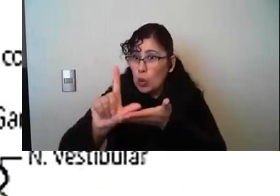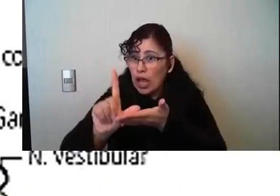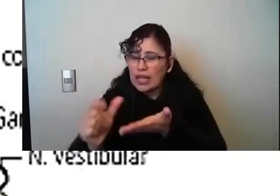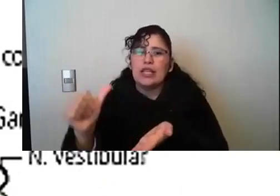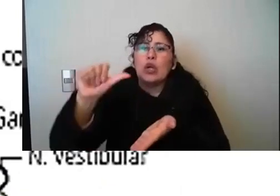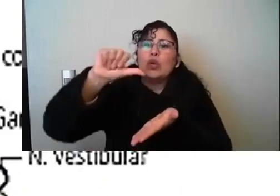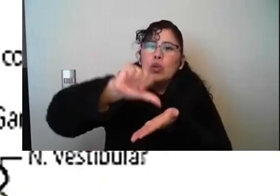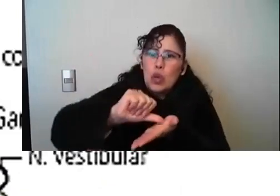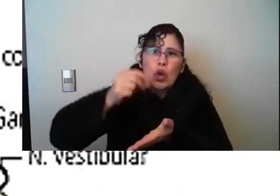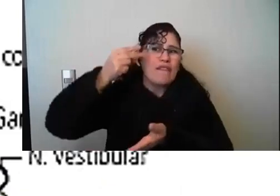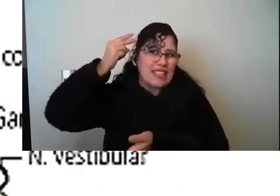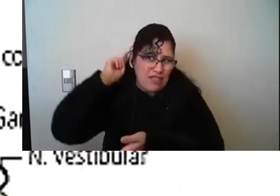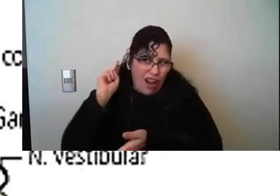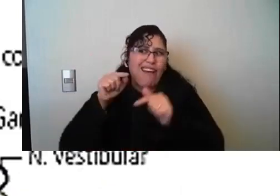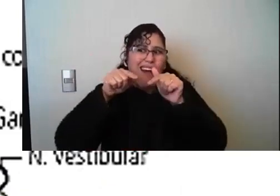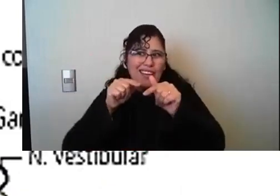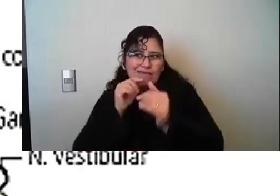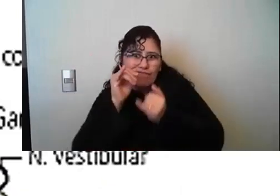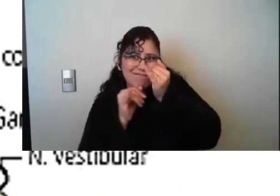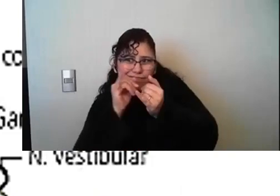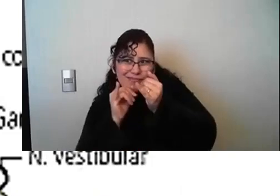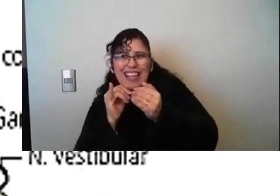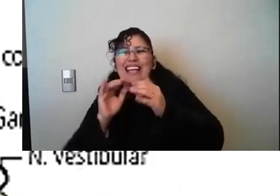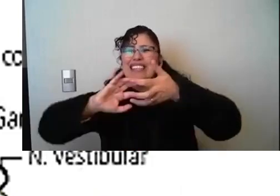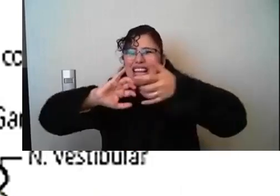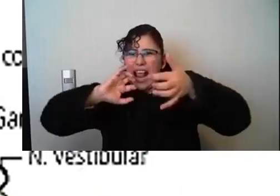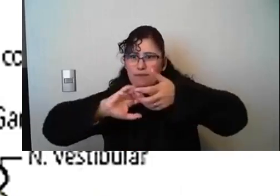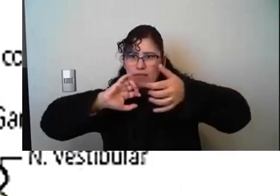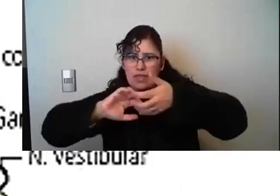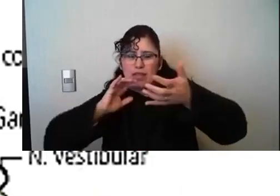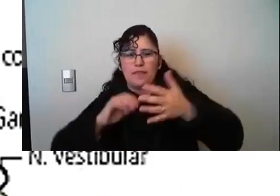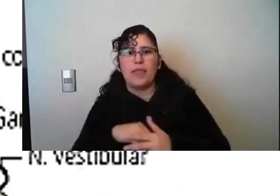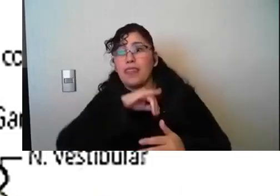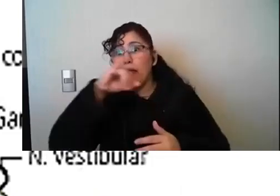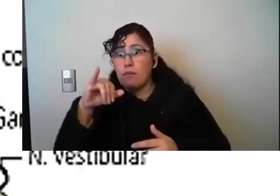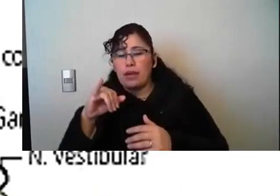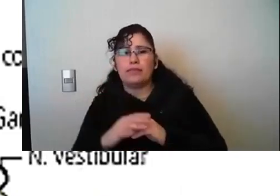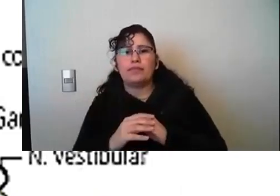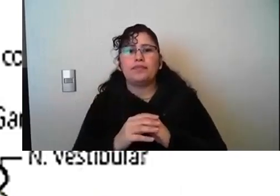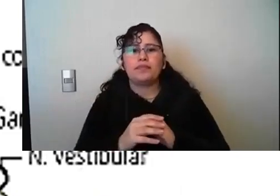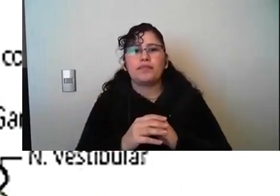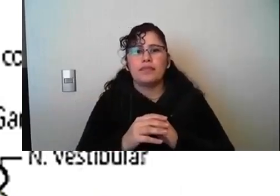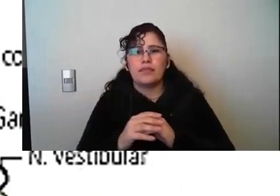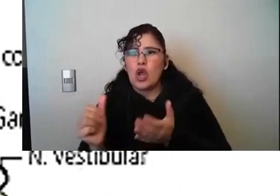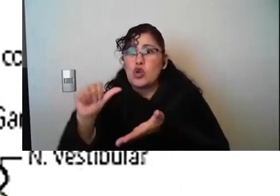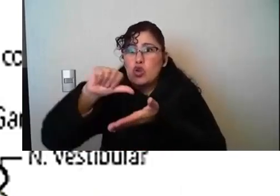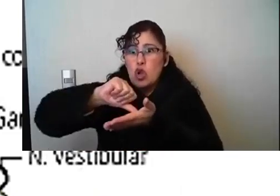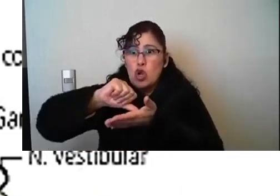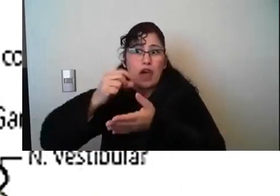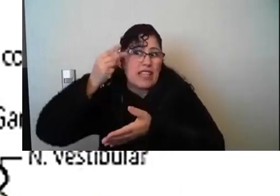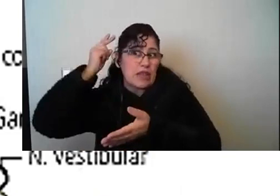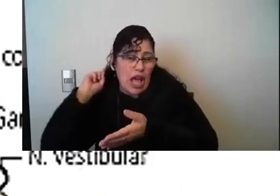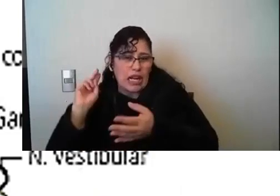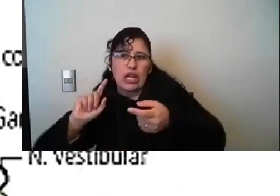Luego, en esta imagen sigue de color verde todo lo que es aferencia. Los núcleos vestibulares se van a conectar con